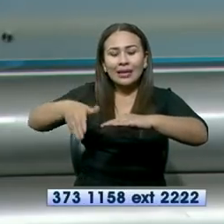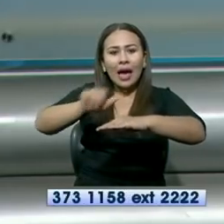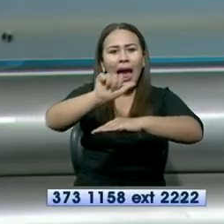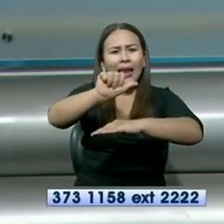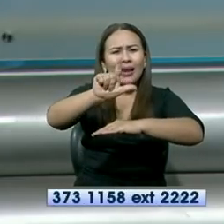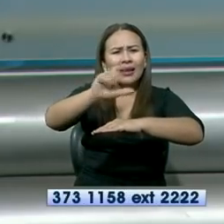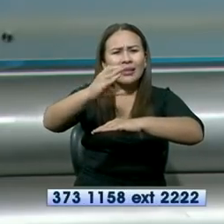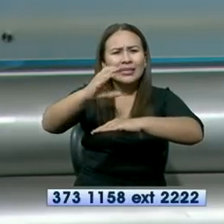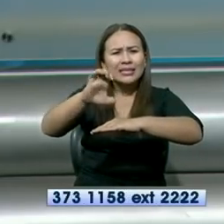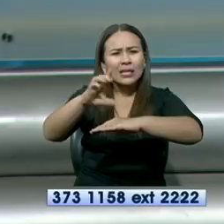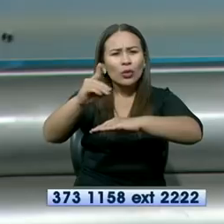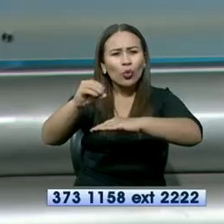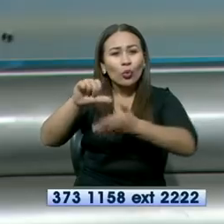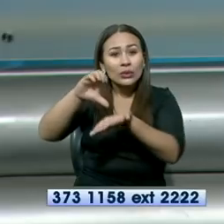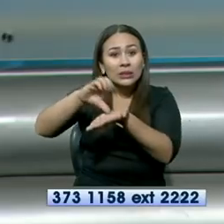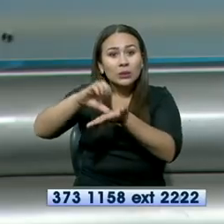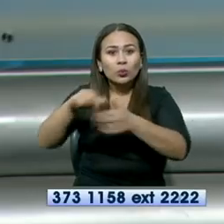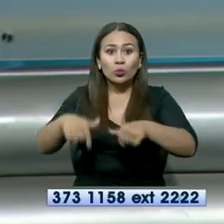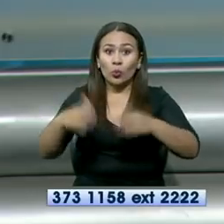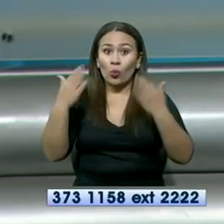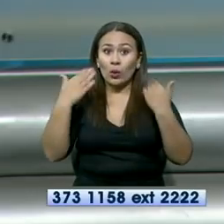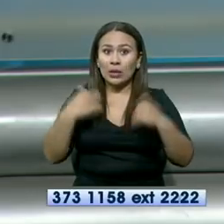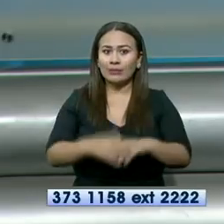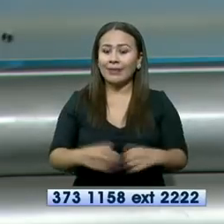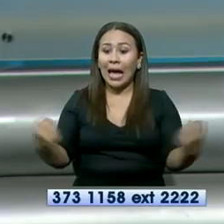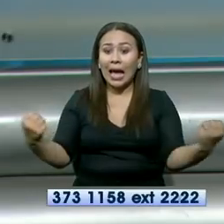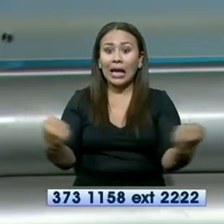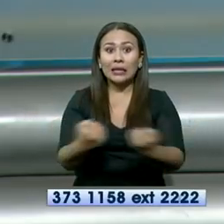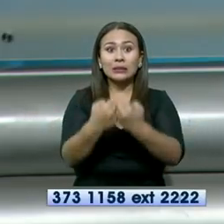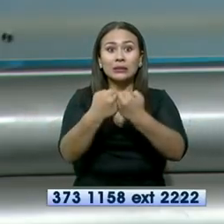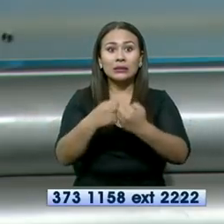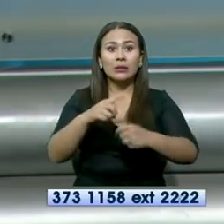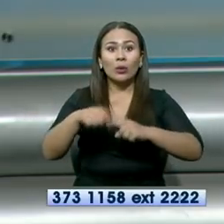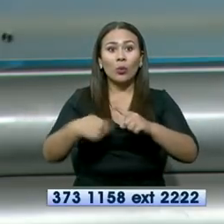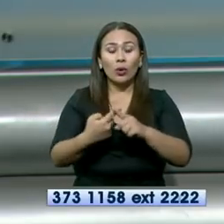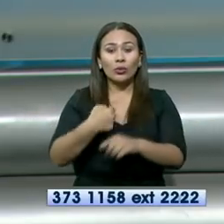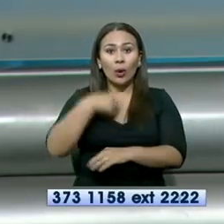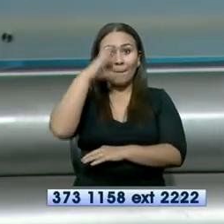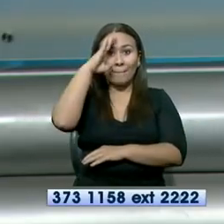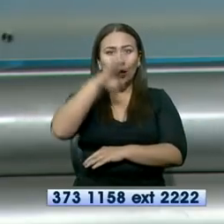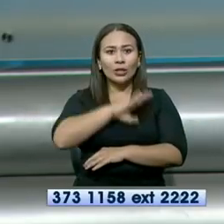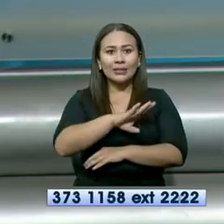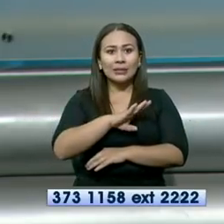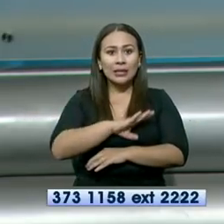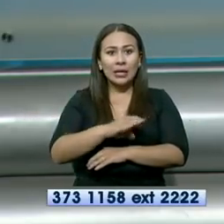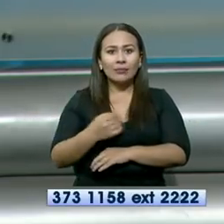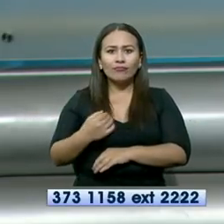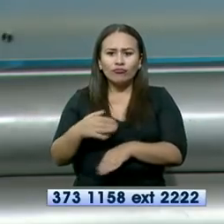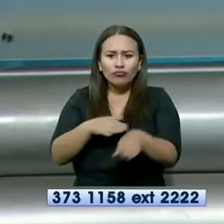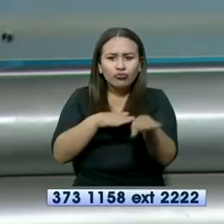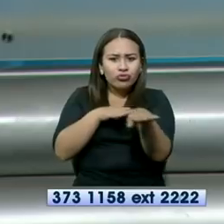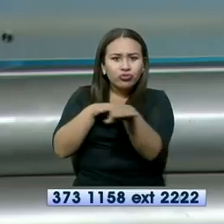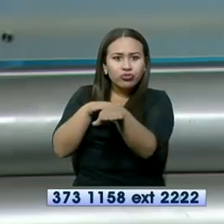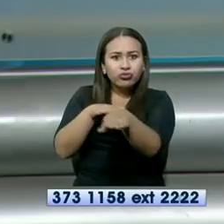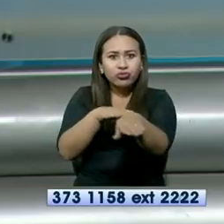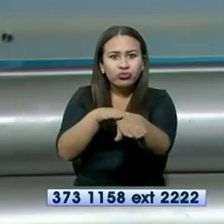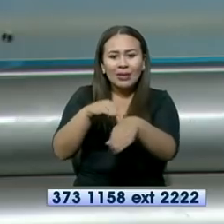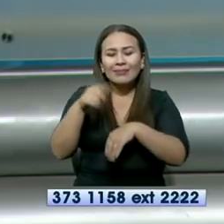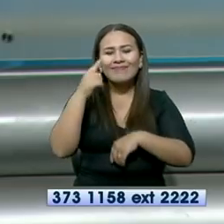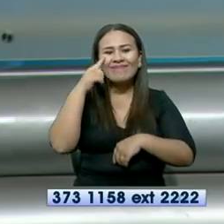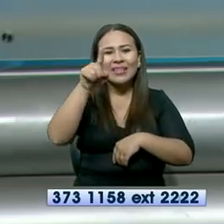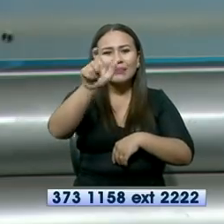a fuentes oficiales, el accidente ocurrido cuando el vehículo de la institución del orden participaba de una